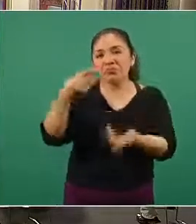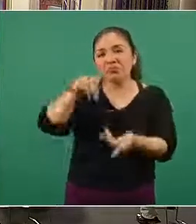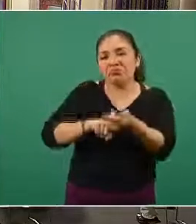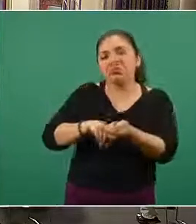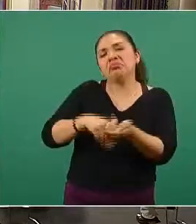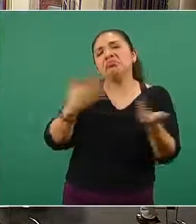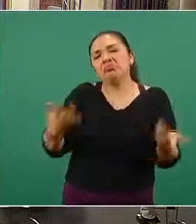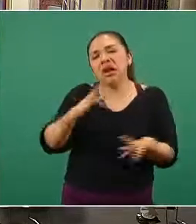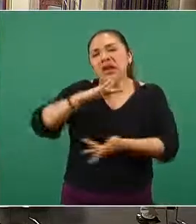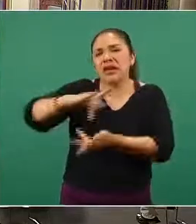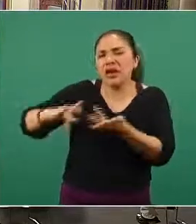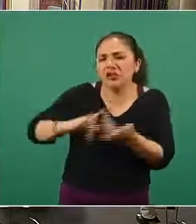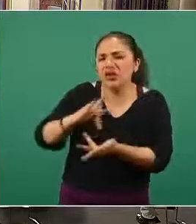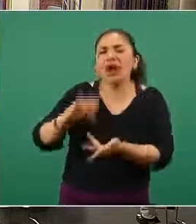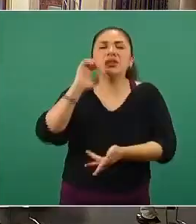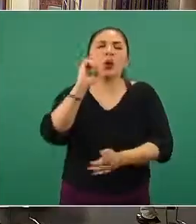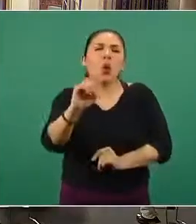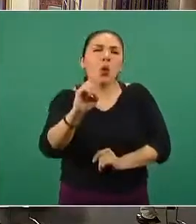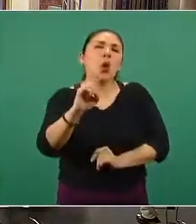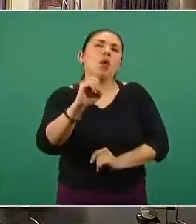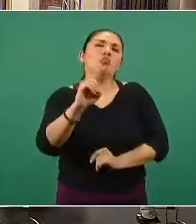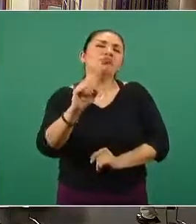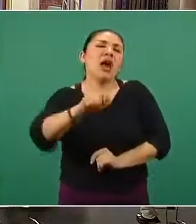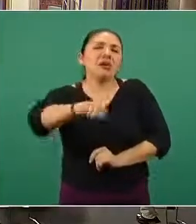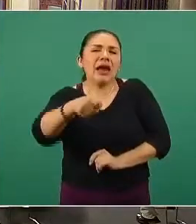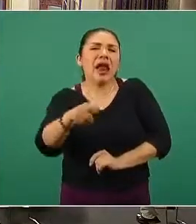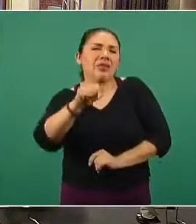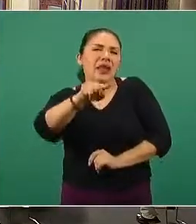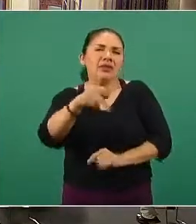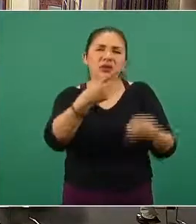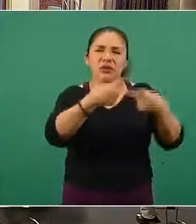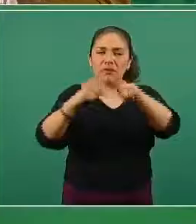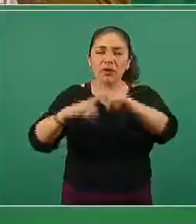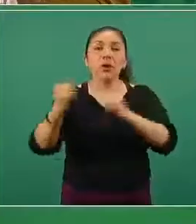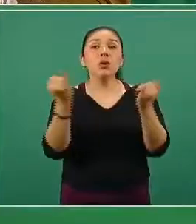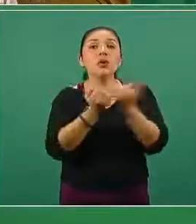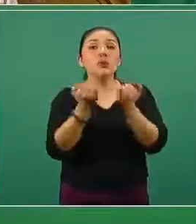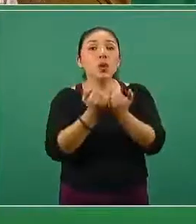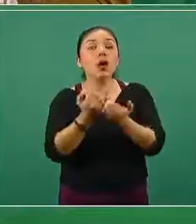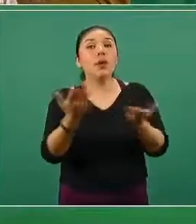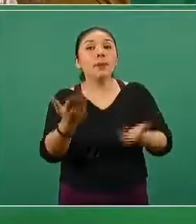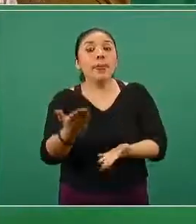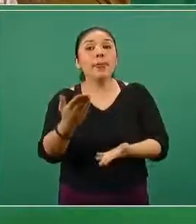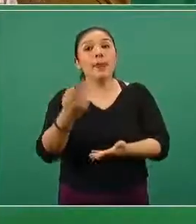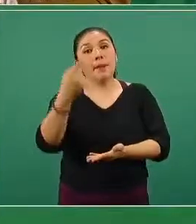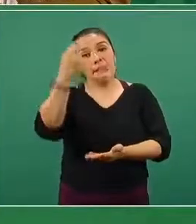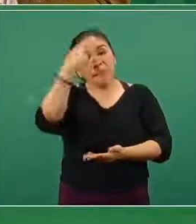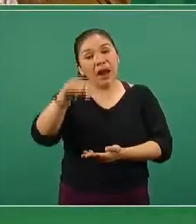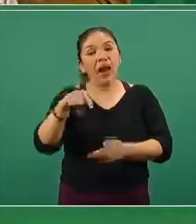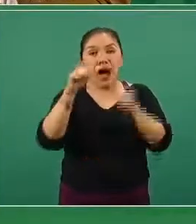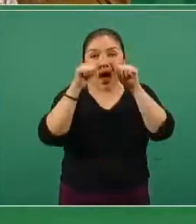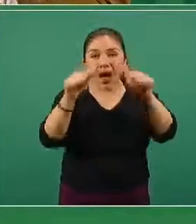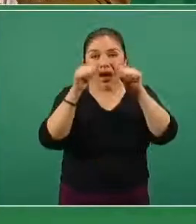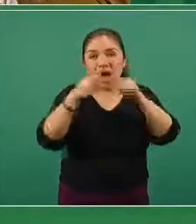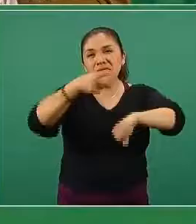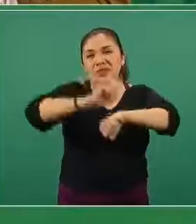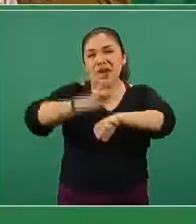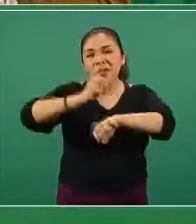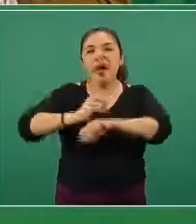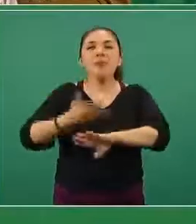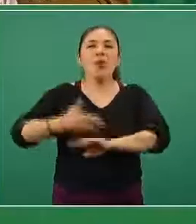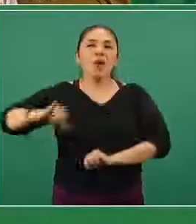a través de las diferentes redes sociales, a través de los diferentes canales, y sobre todo que nos siguen día a día por su